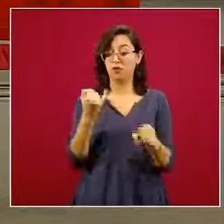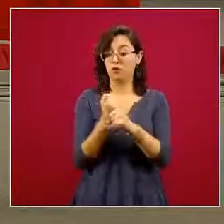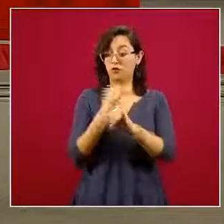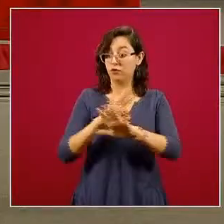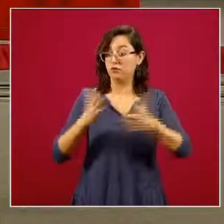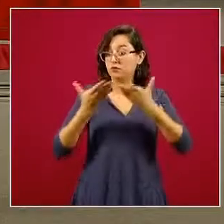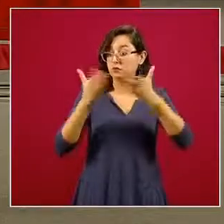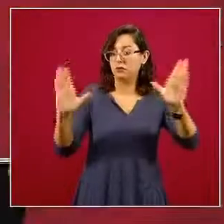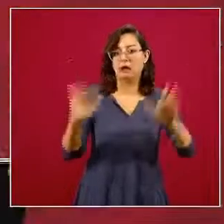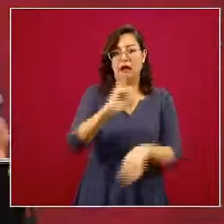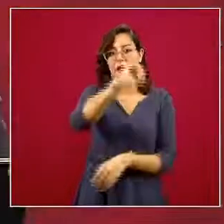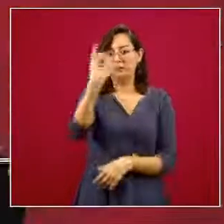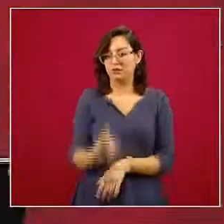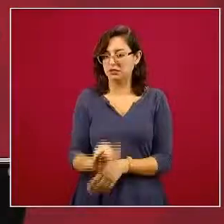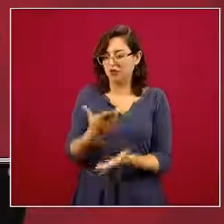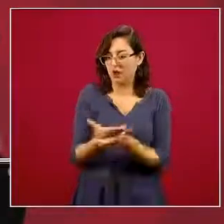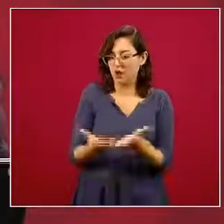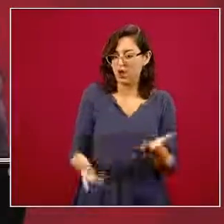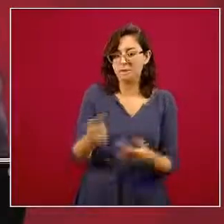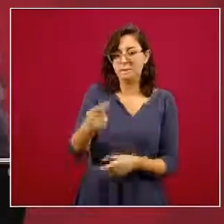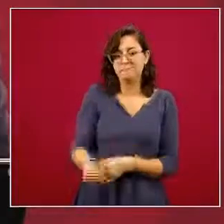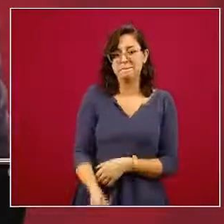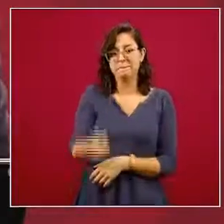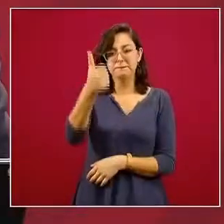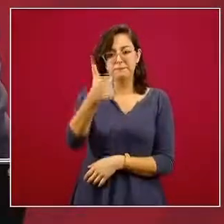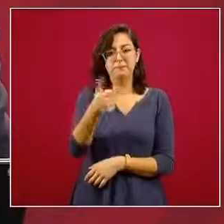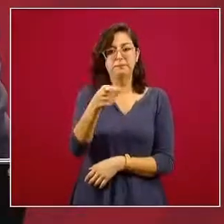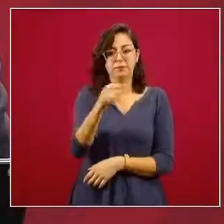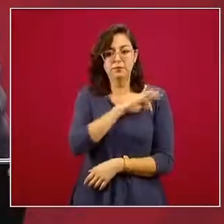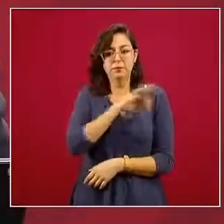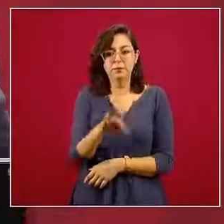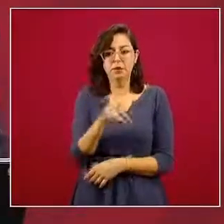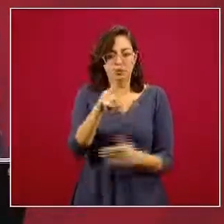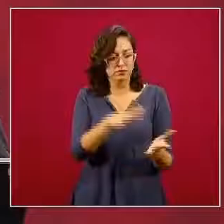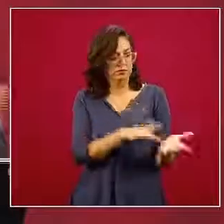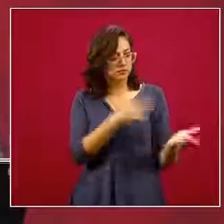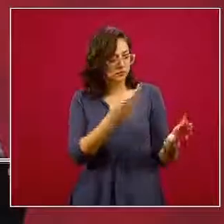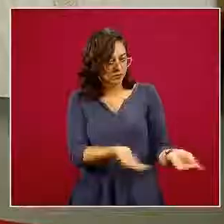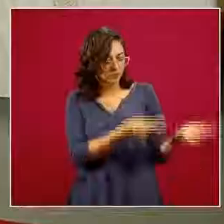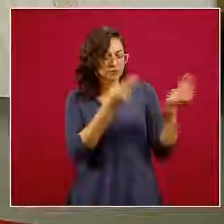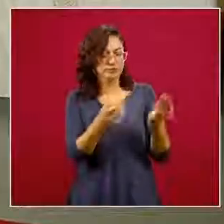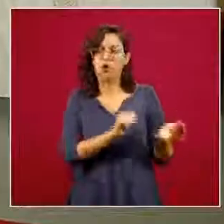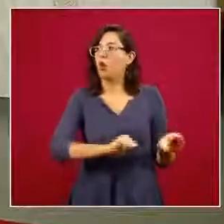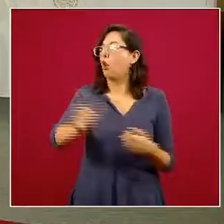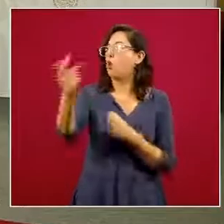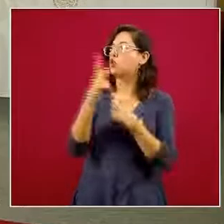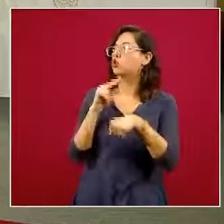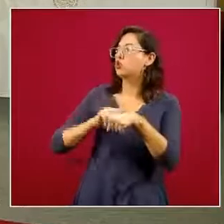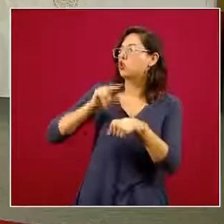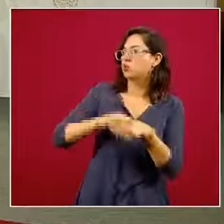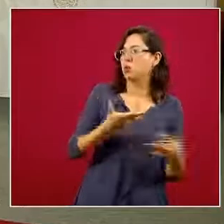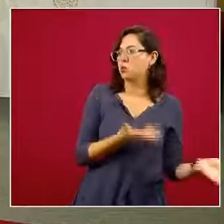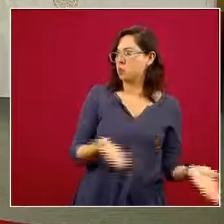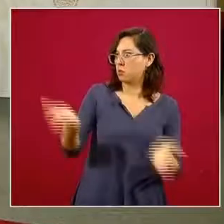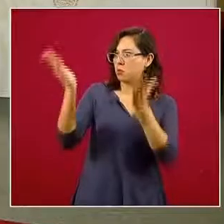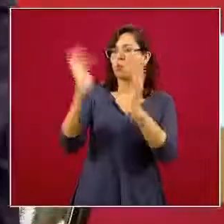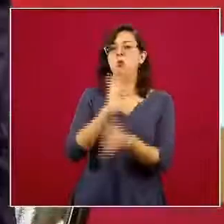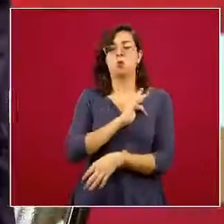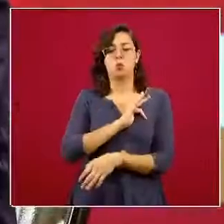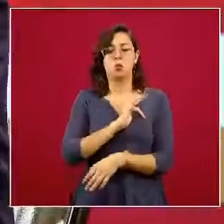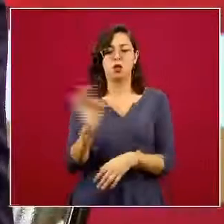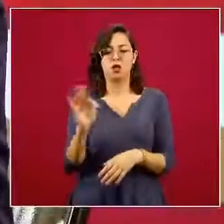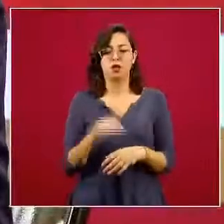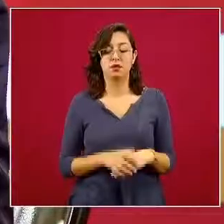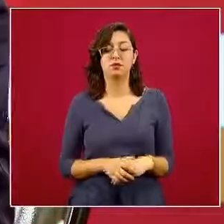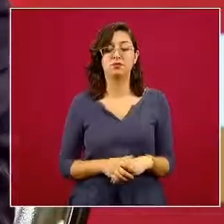los analice quien quiera, que se los manden a un epidemiólogo en Harvard si lo desean, que los analice la persona que quiera. Y